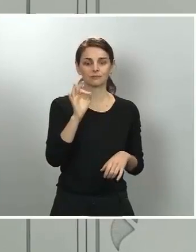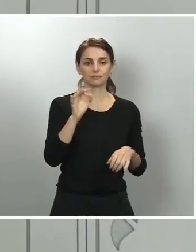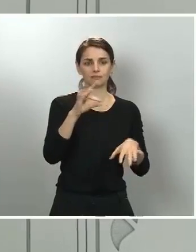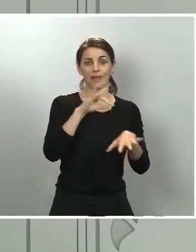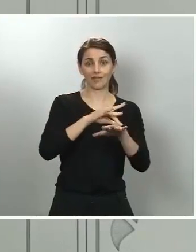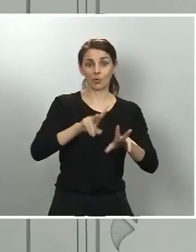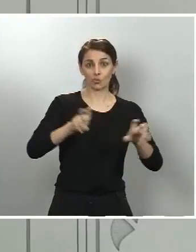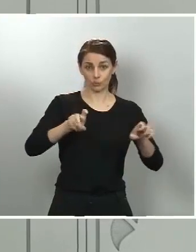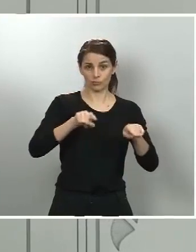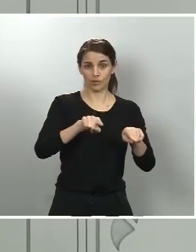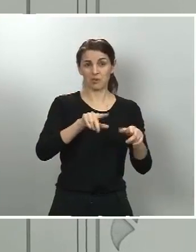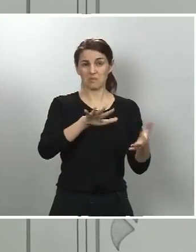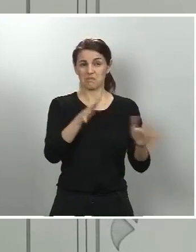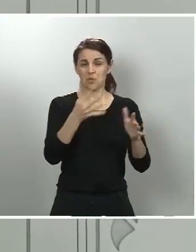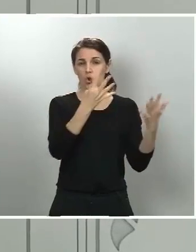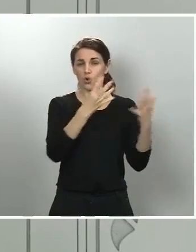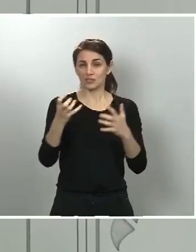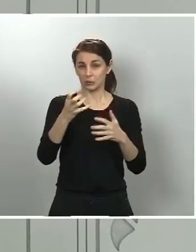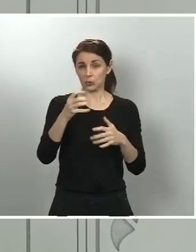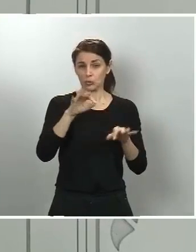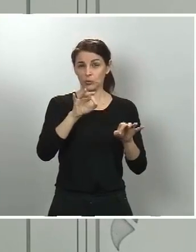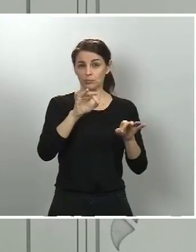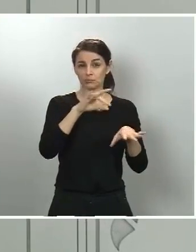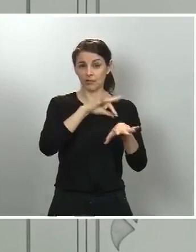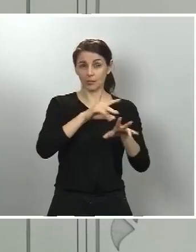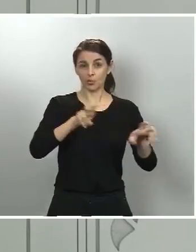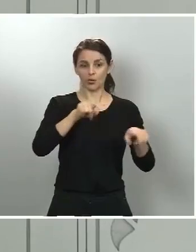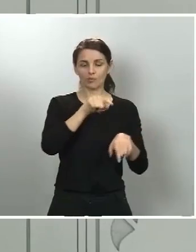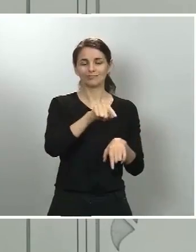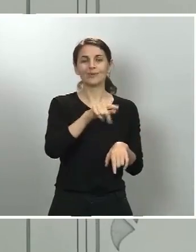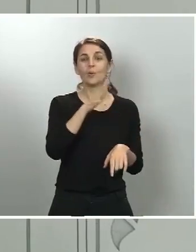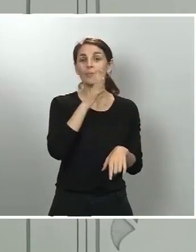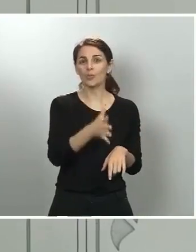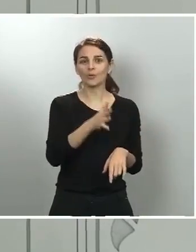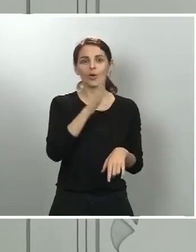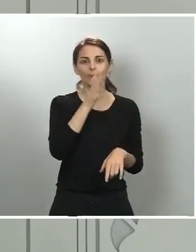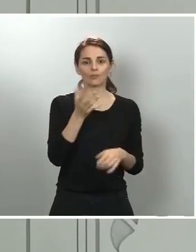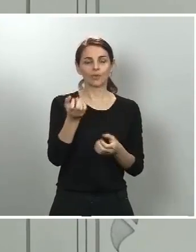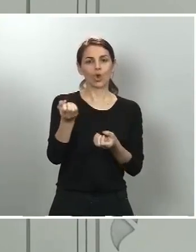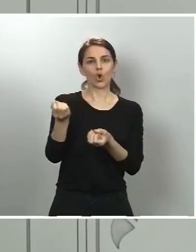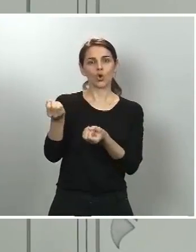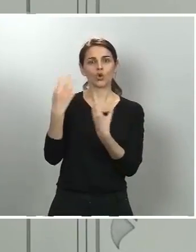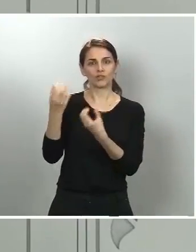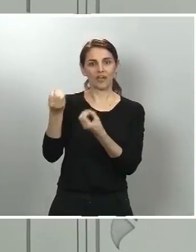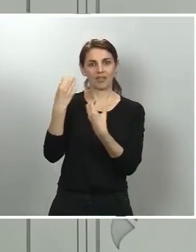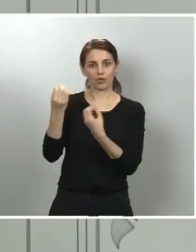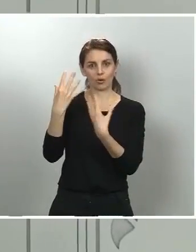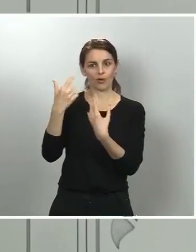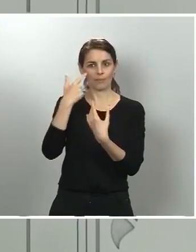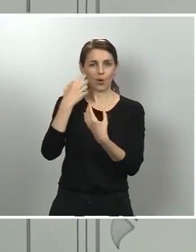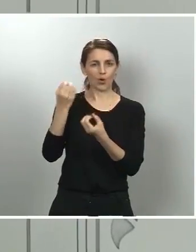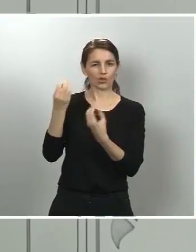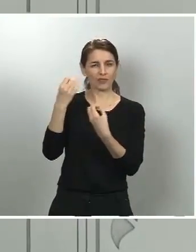casi 900 de ellos se deben a notificaciones que no coinciden con la definición de caso que estamos haciendo de